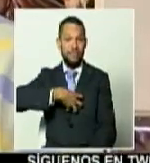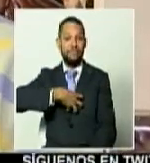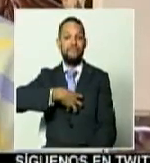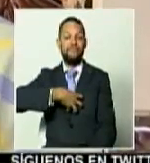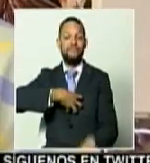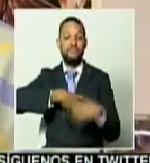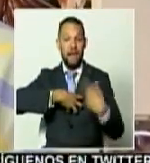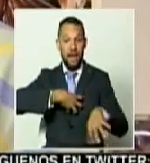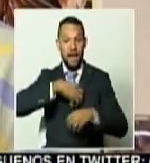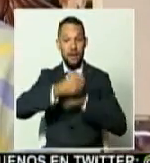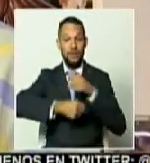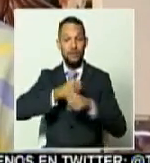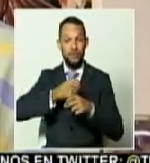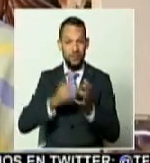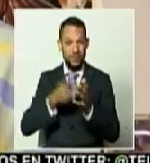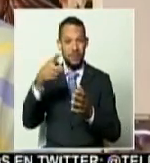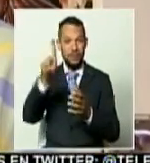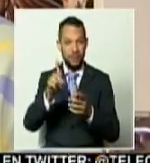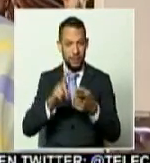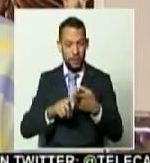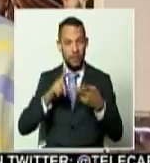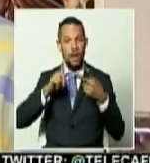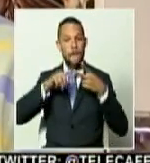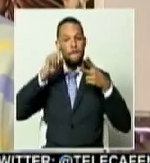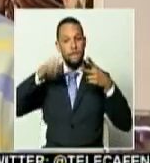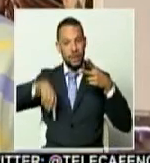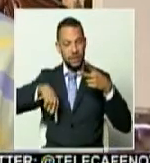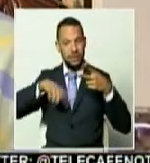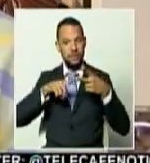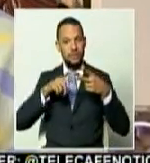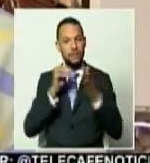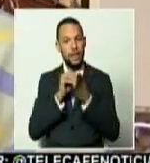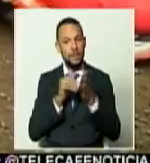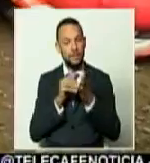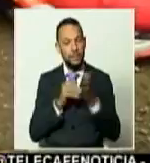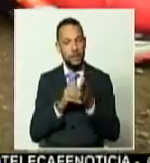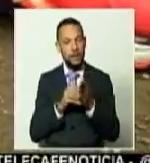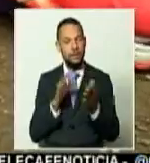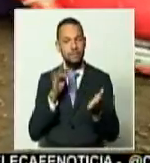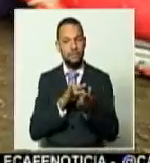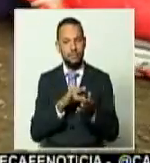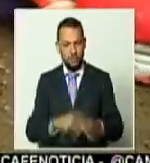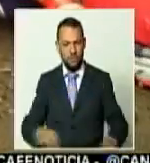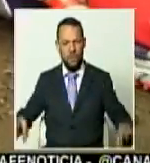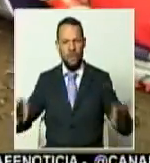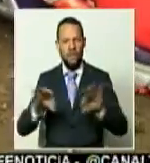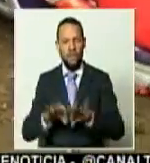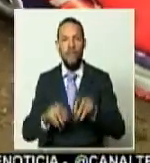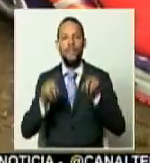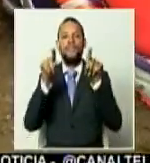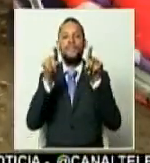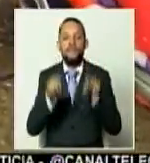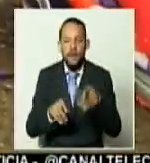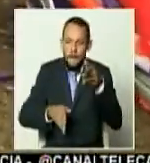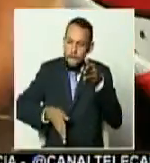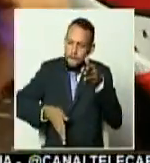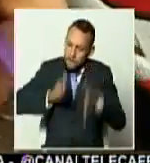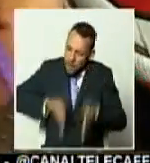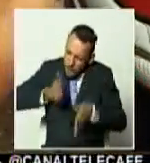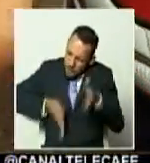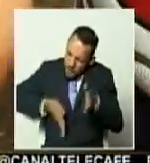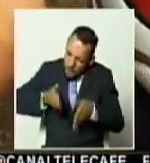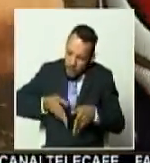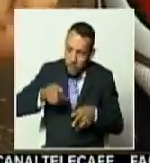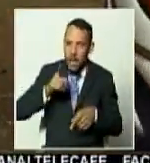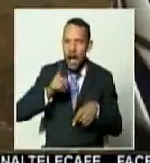año. También la he ganado por quinta vez consecutiva. Pero como todo gran atleta en este país, ha tenido que afrontar